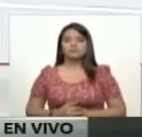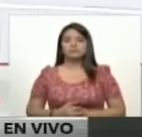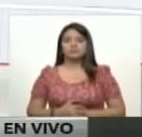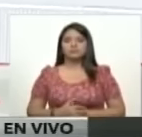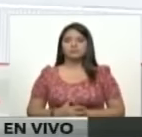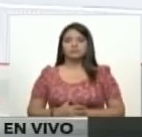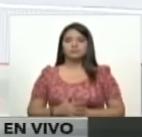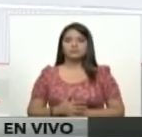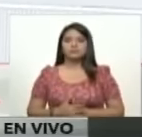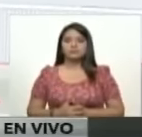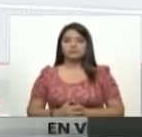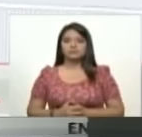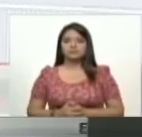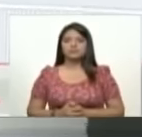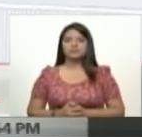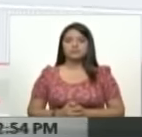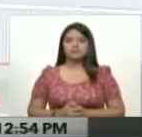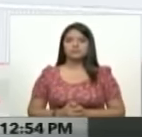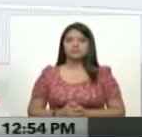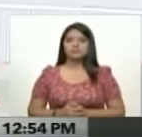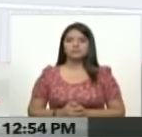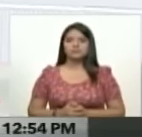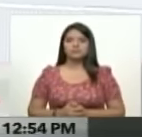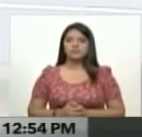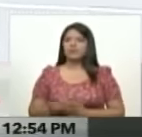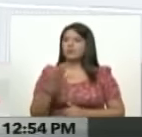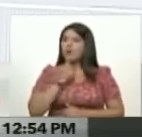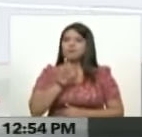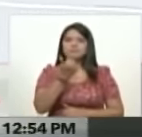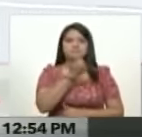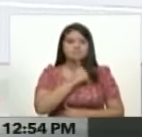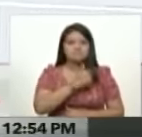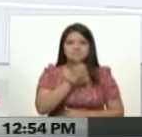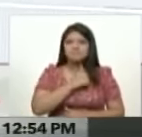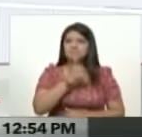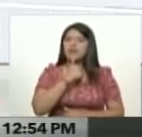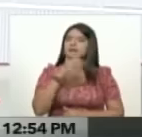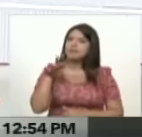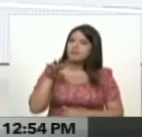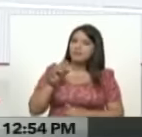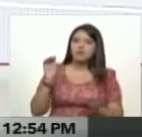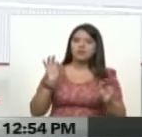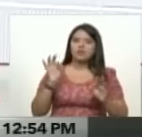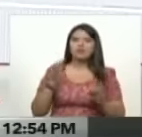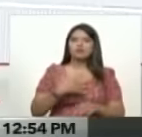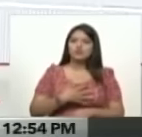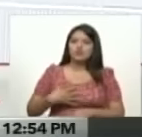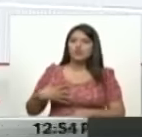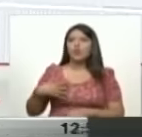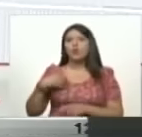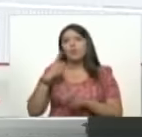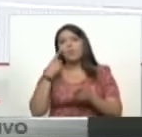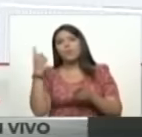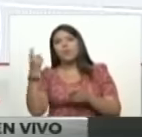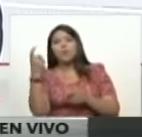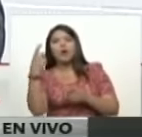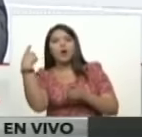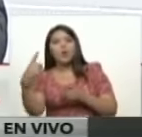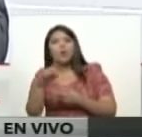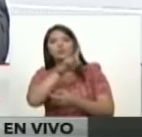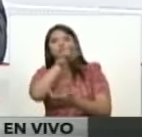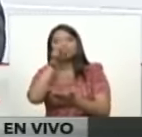Por las razones siguientes, la intolerancia y la falta de comprensión me buscaron a buscar otros horizontes y